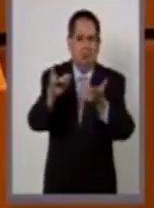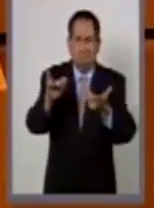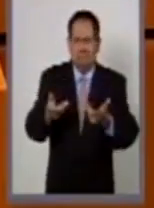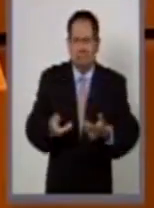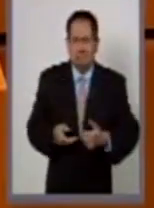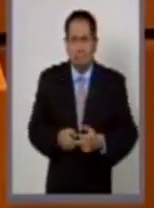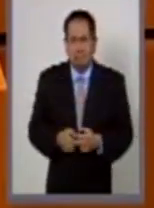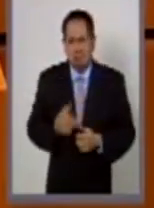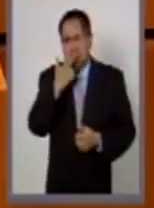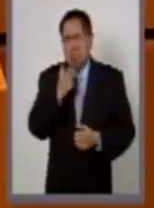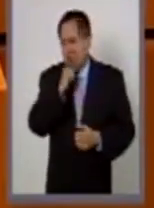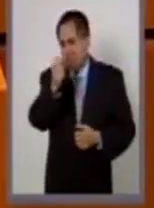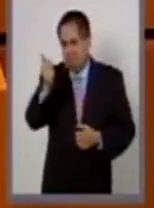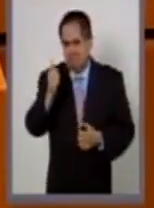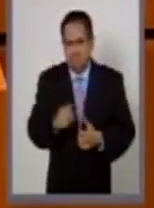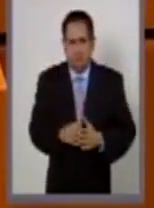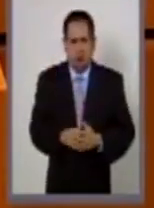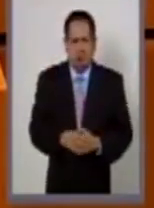No sirvió de nada.